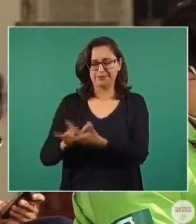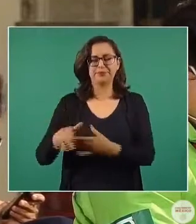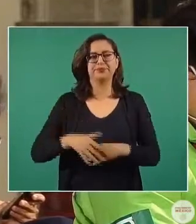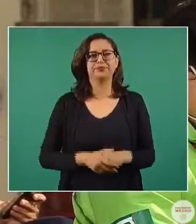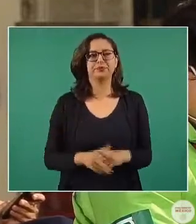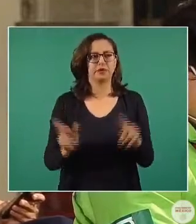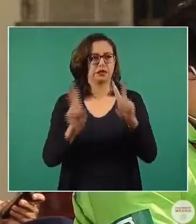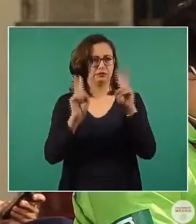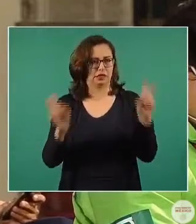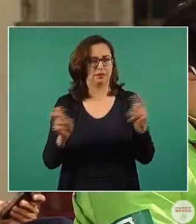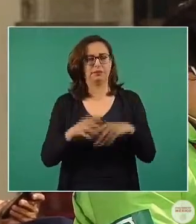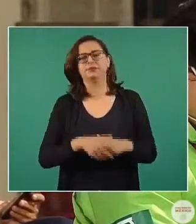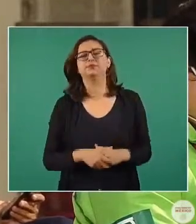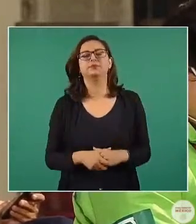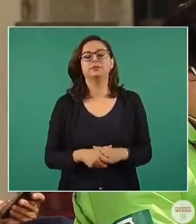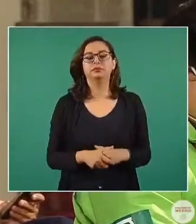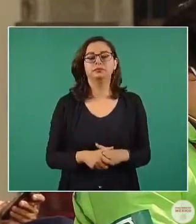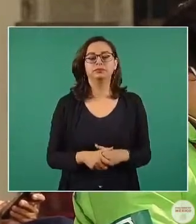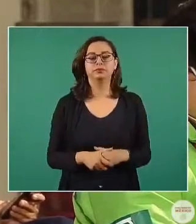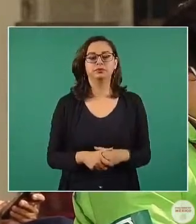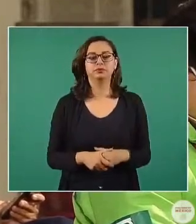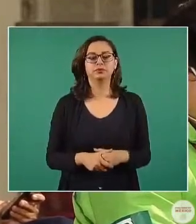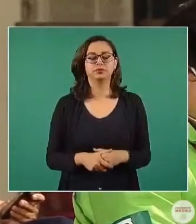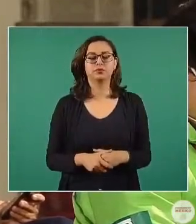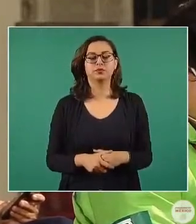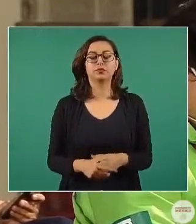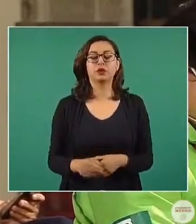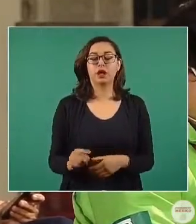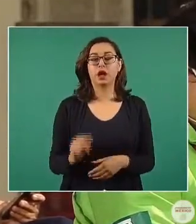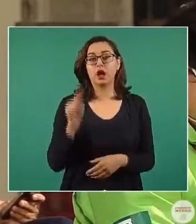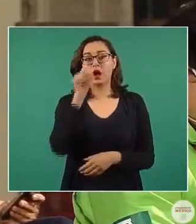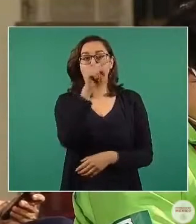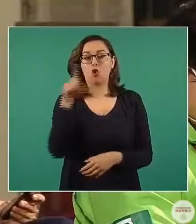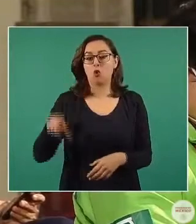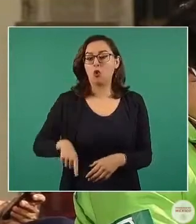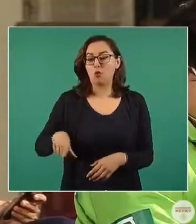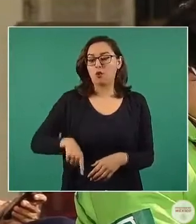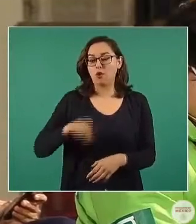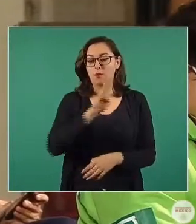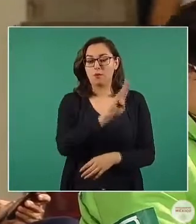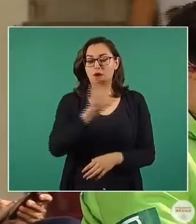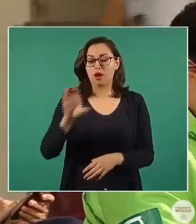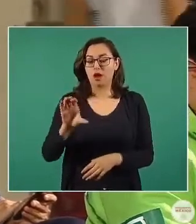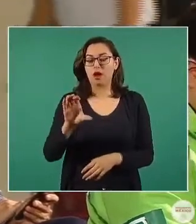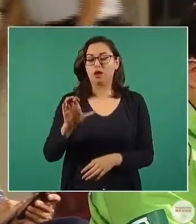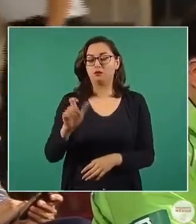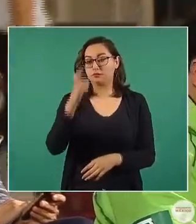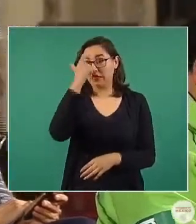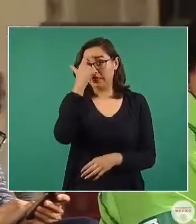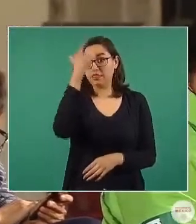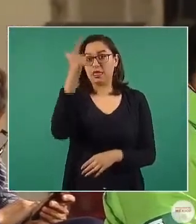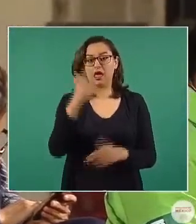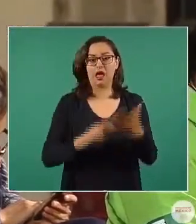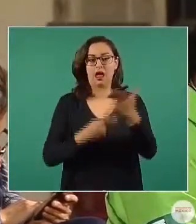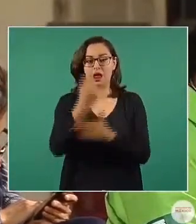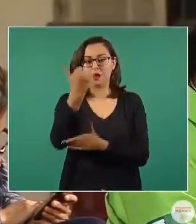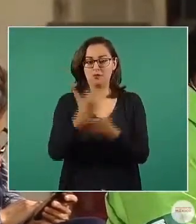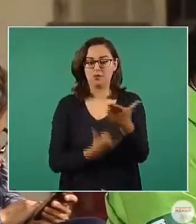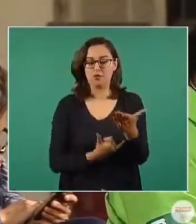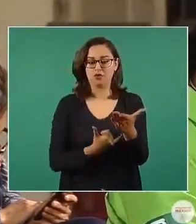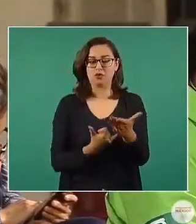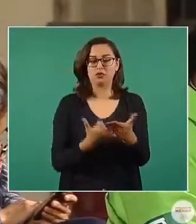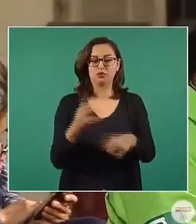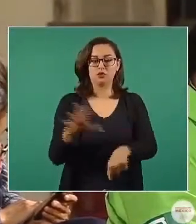Existe un proyecto de energía solar importante que listó el gobierno de Baja California, la cual se tuvo que llevar a cabo porque el hijo de Carlos